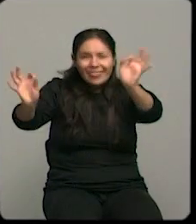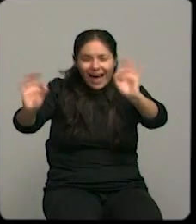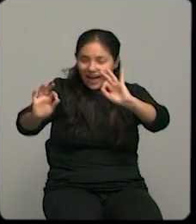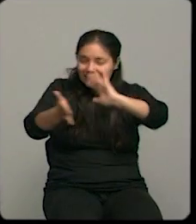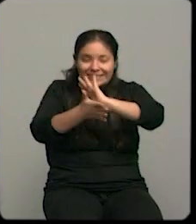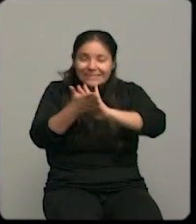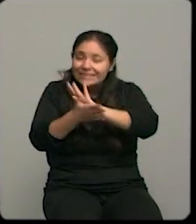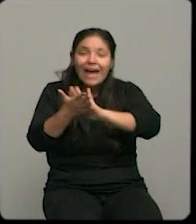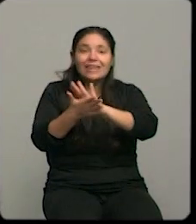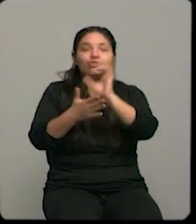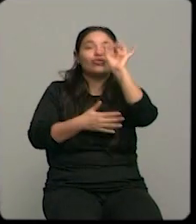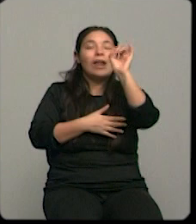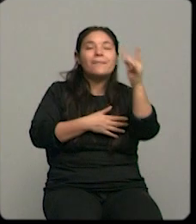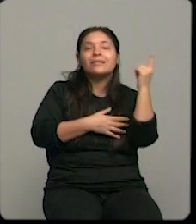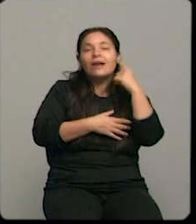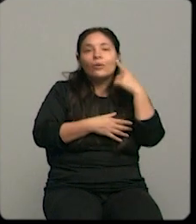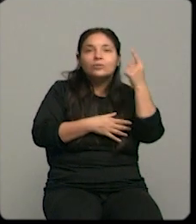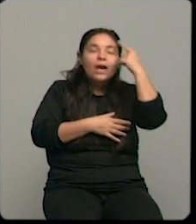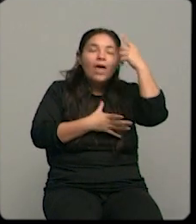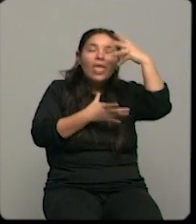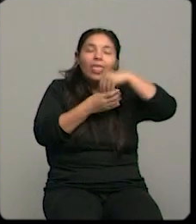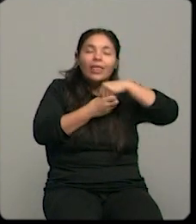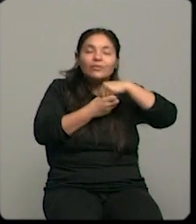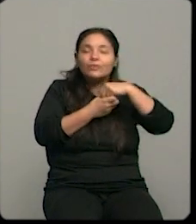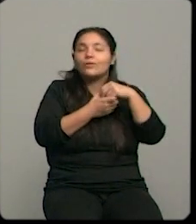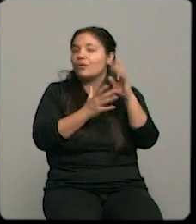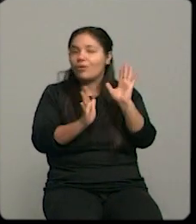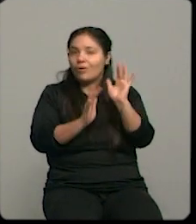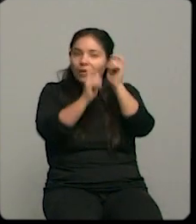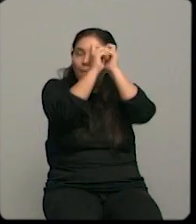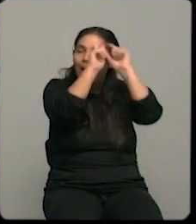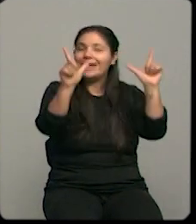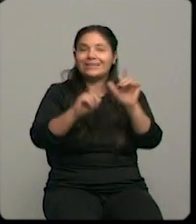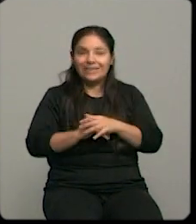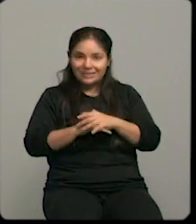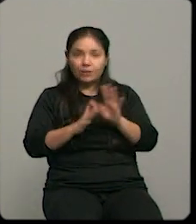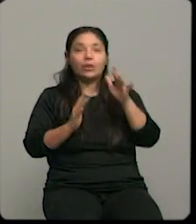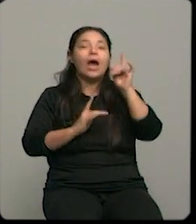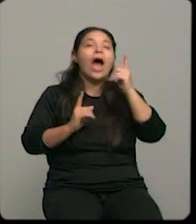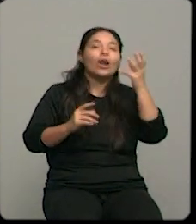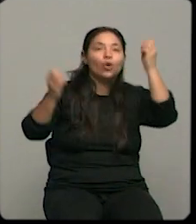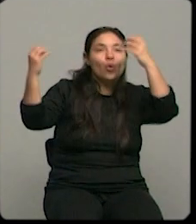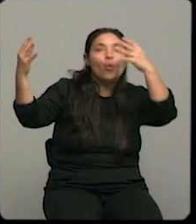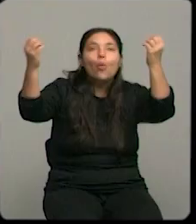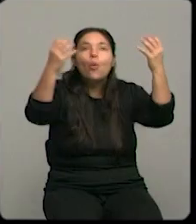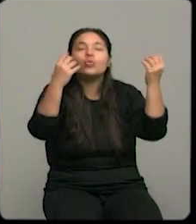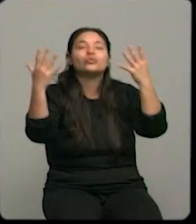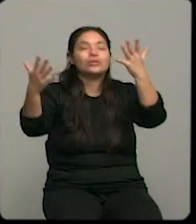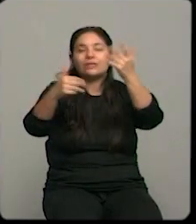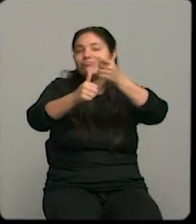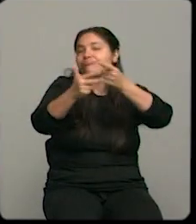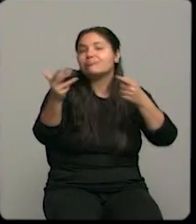vamos relatando qué vas a escuchar. ¿Sí? Y un poco jugamos con las luces, con algunos climas, algún efecto.